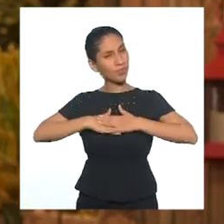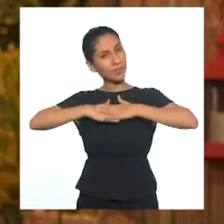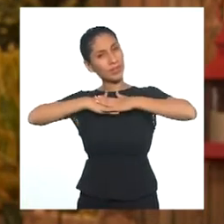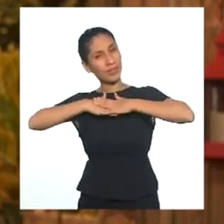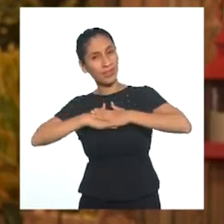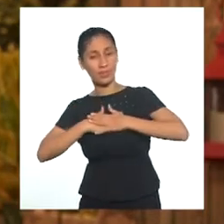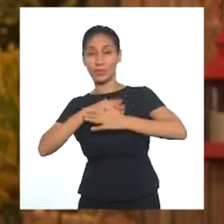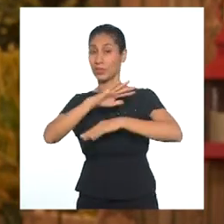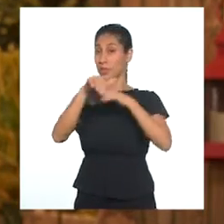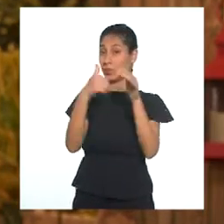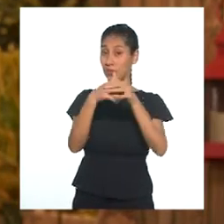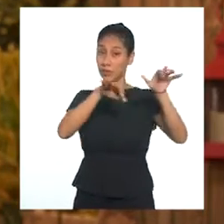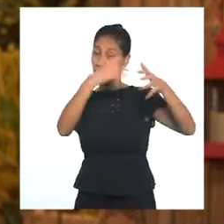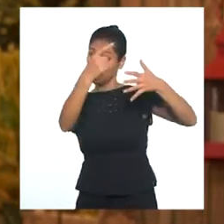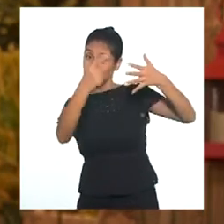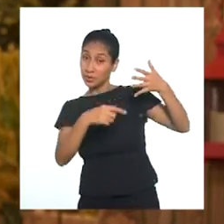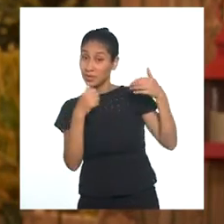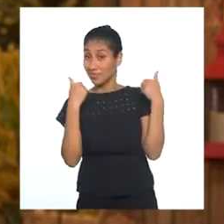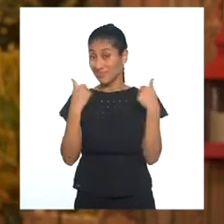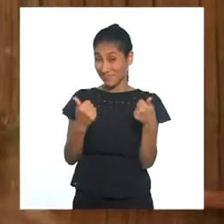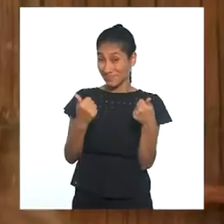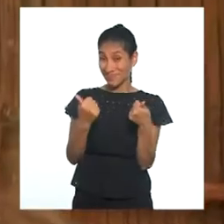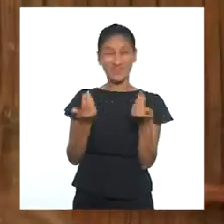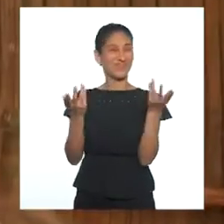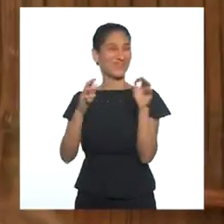tranquilos con todas las actividades que han visto.